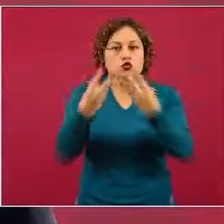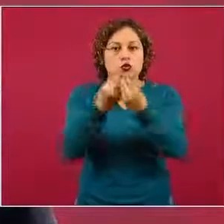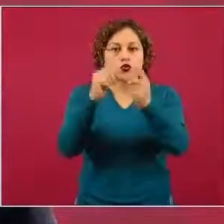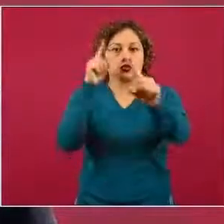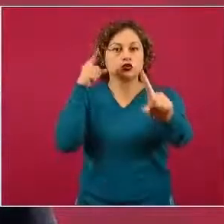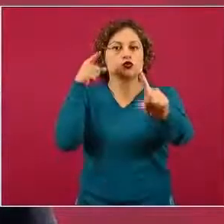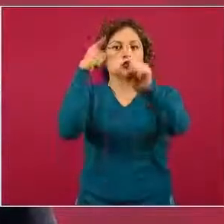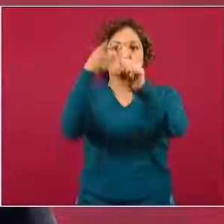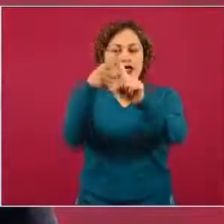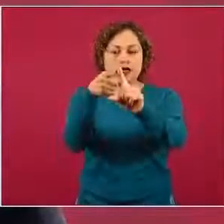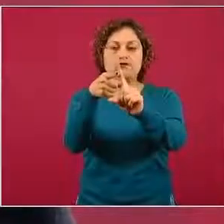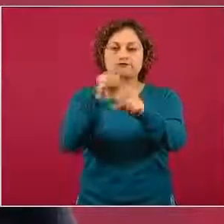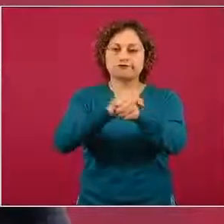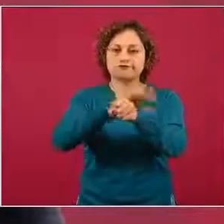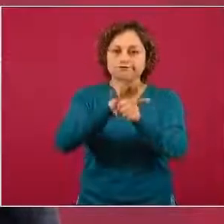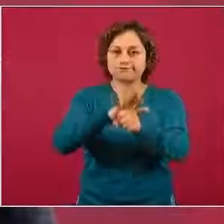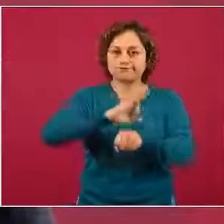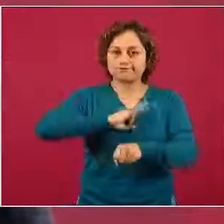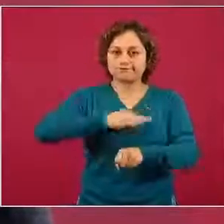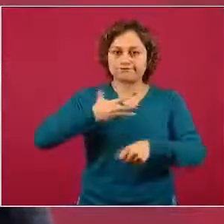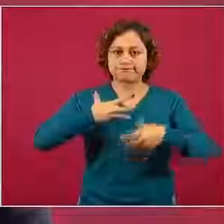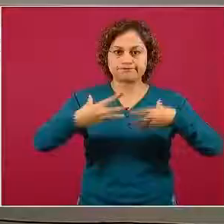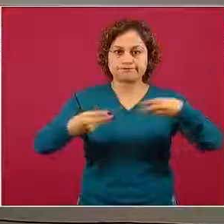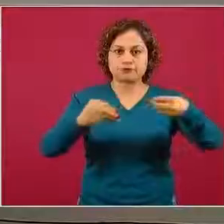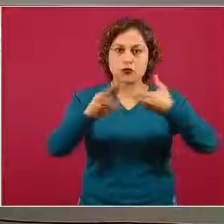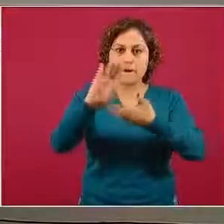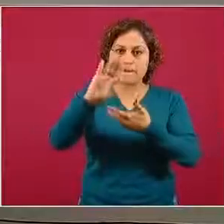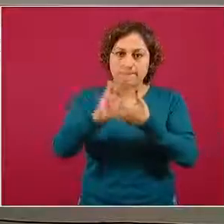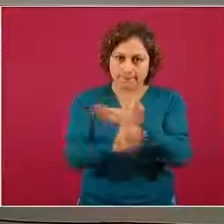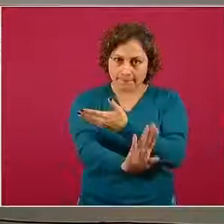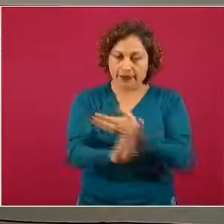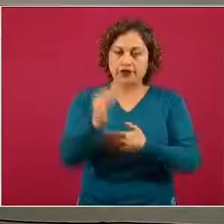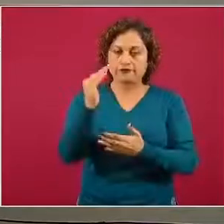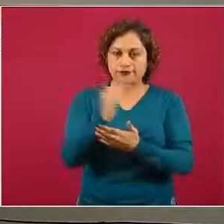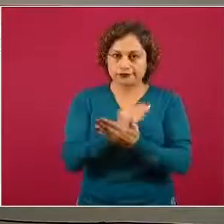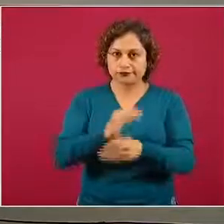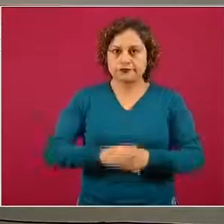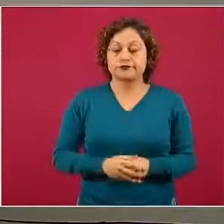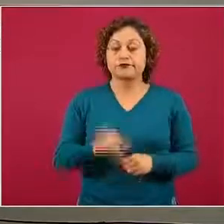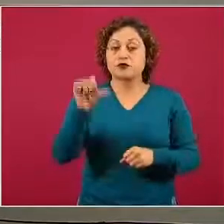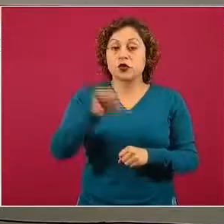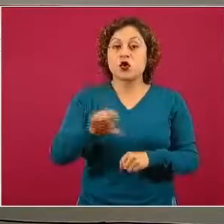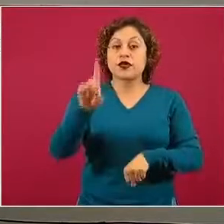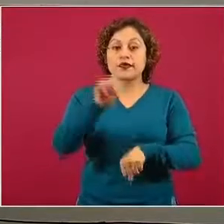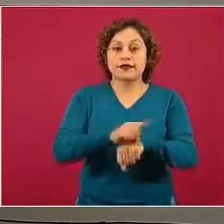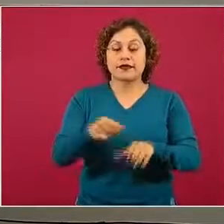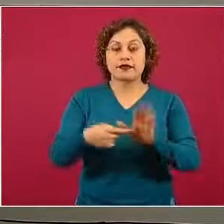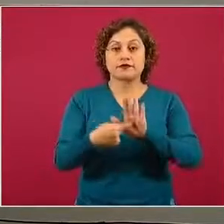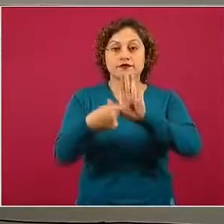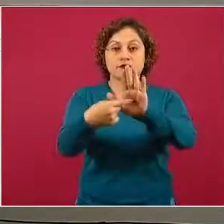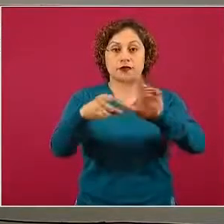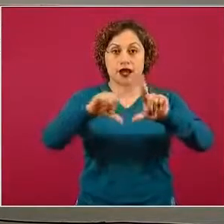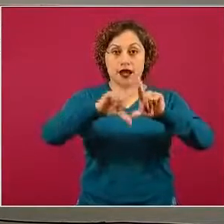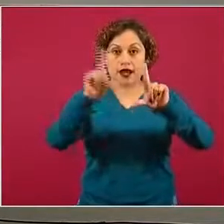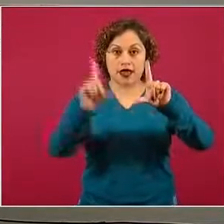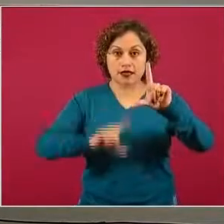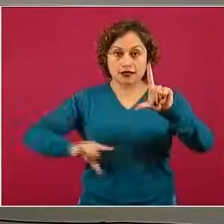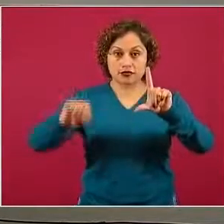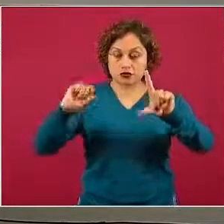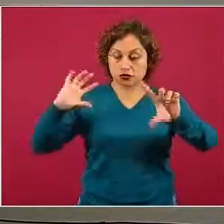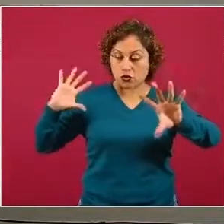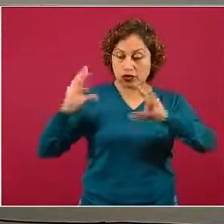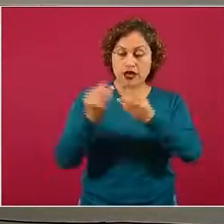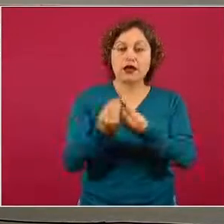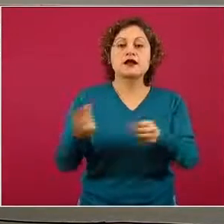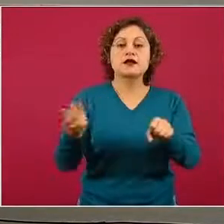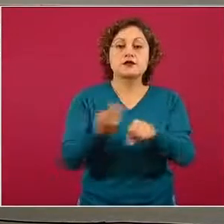control y mitigación de esta epidemia. El día de hoy vamos a revisar las estadísticas nacionales, las actualizaciones de las